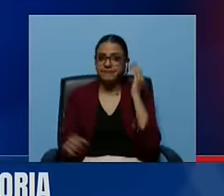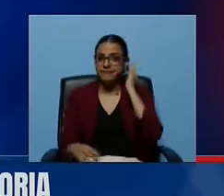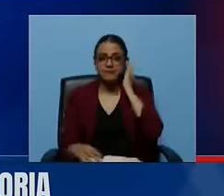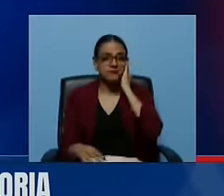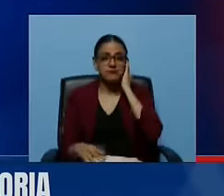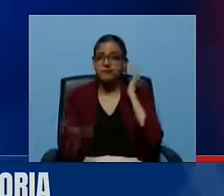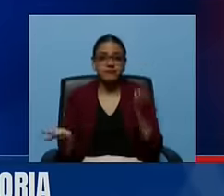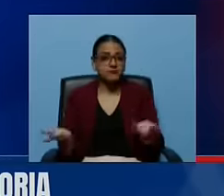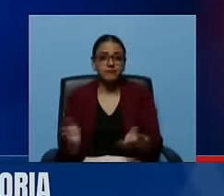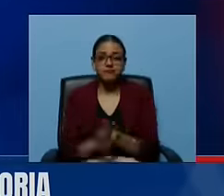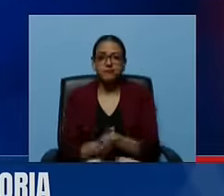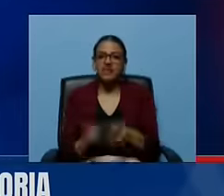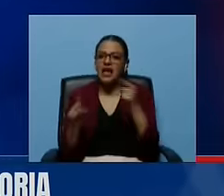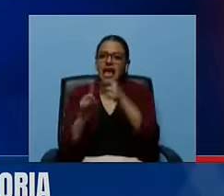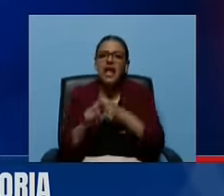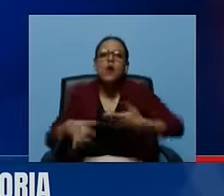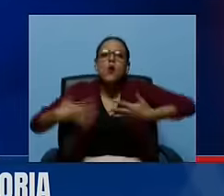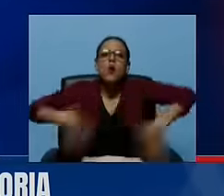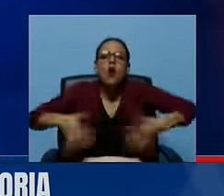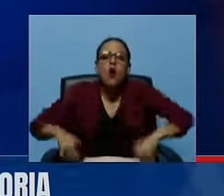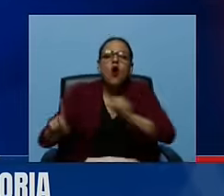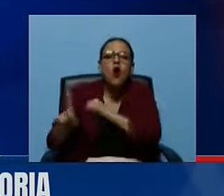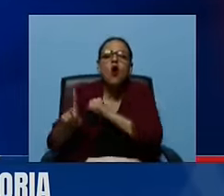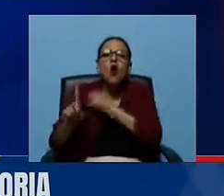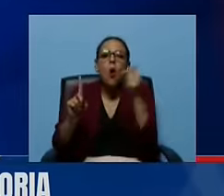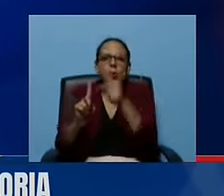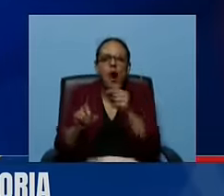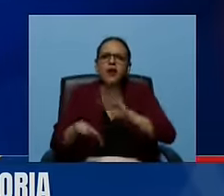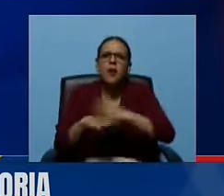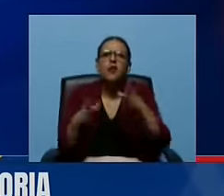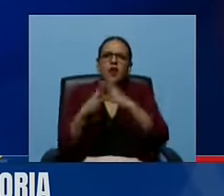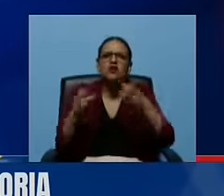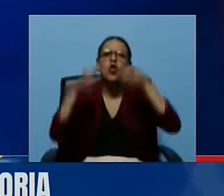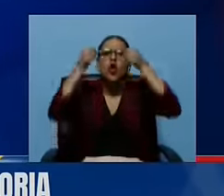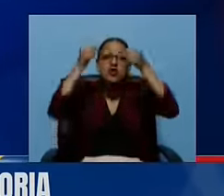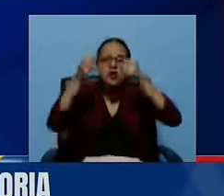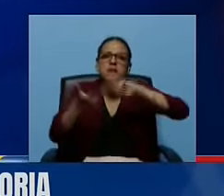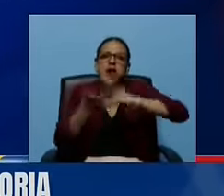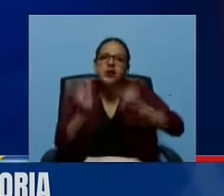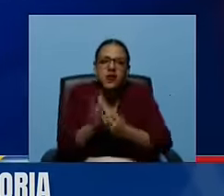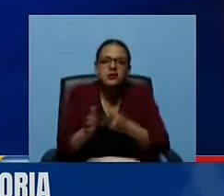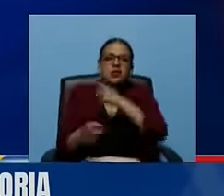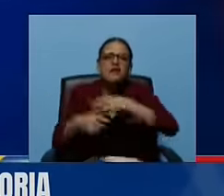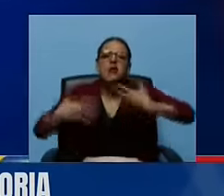Es un cobarde, porque todo criminal es cobarde.